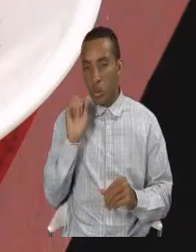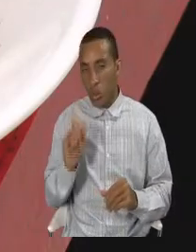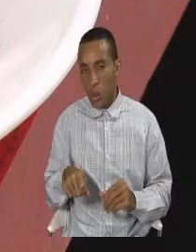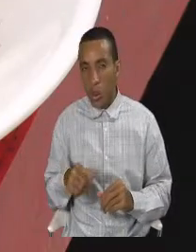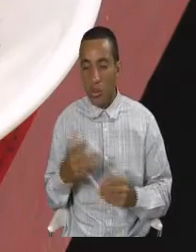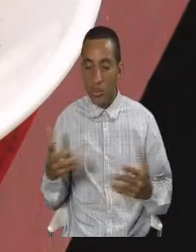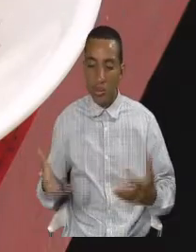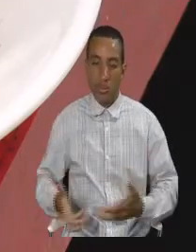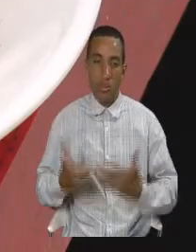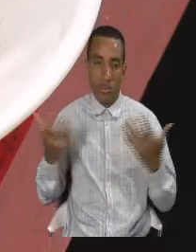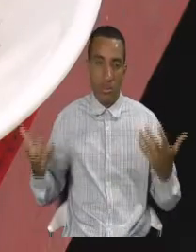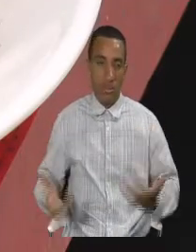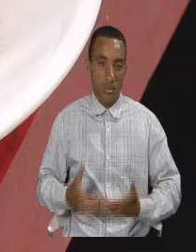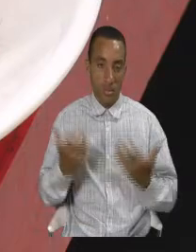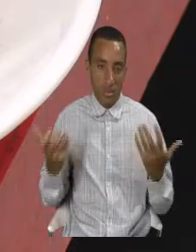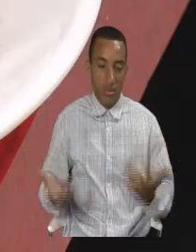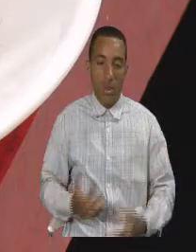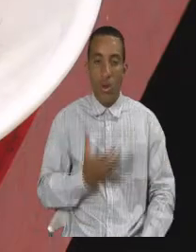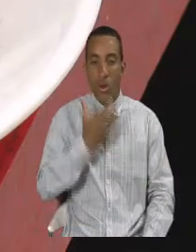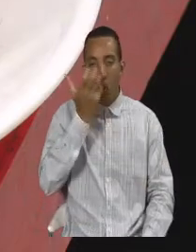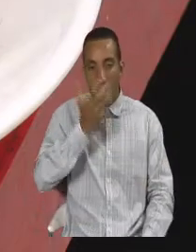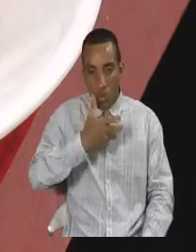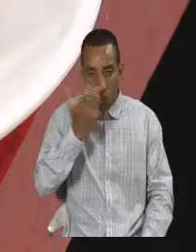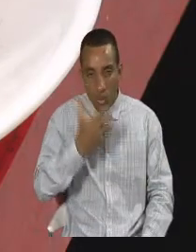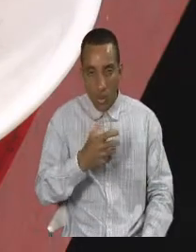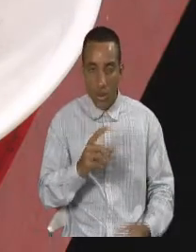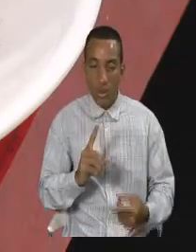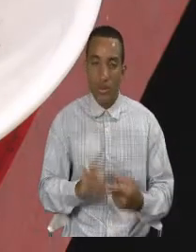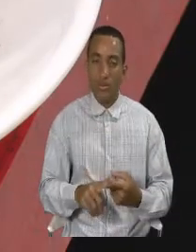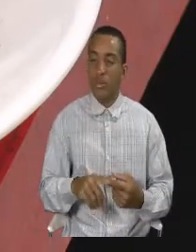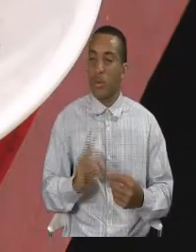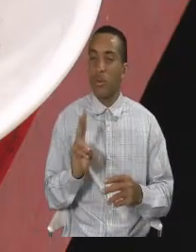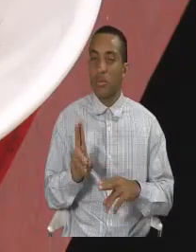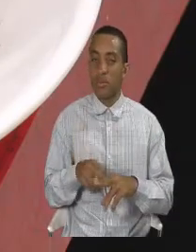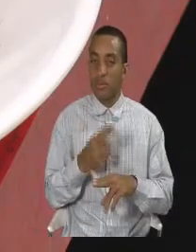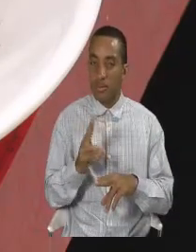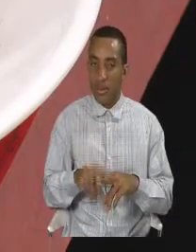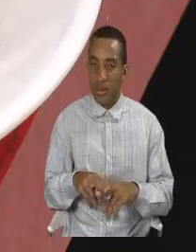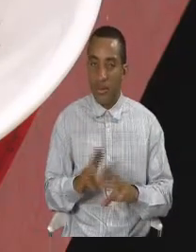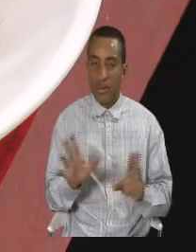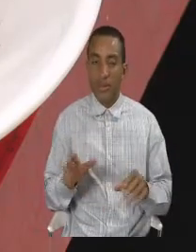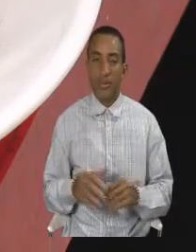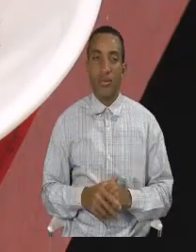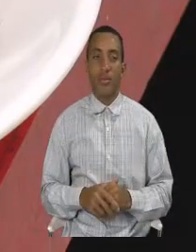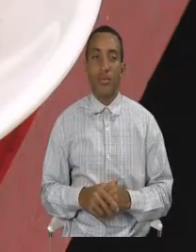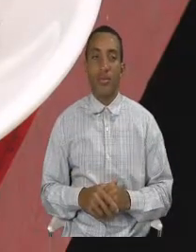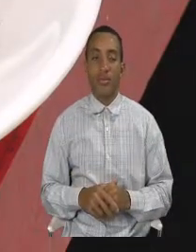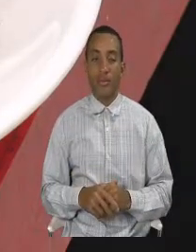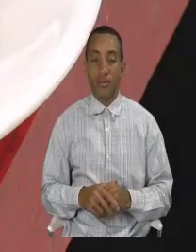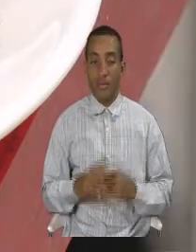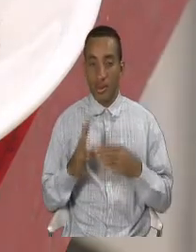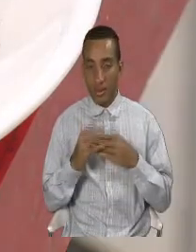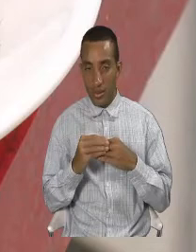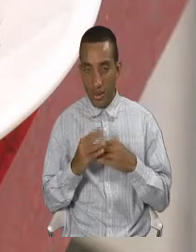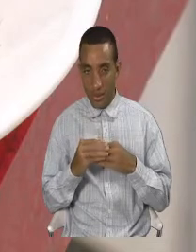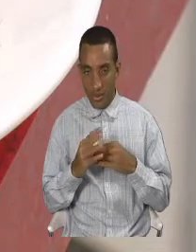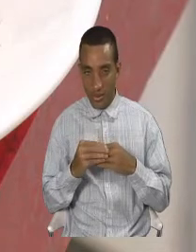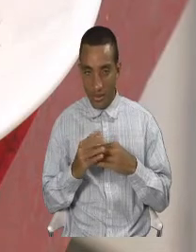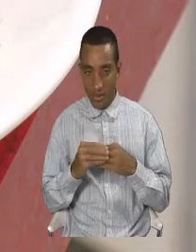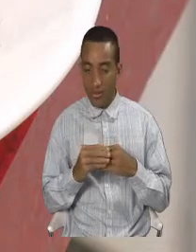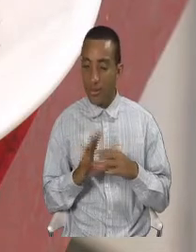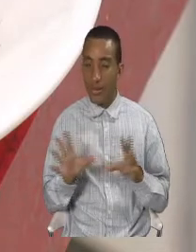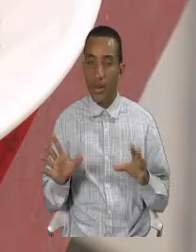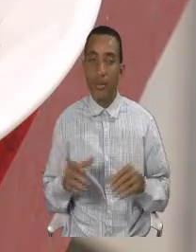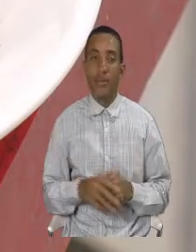una ensalada de frutas, algo natural, puesto que ya está consumiendo acá la harina con el pan. Entonces así